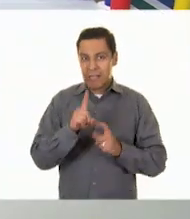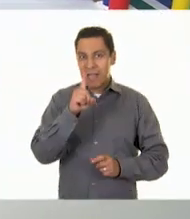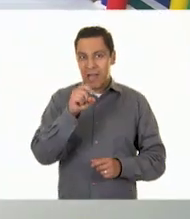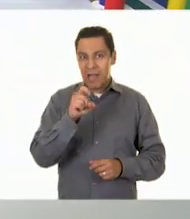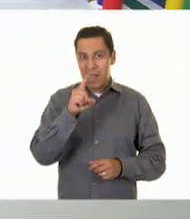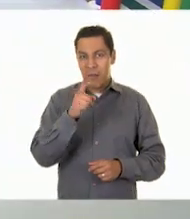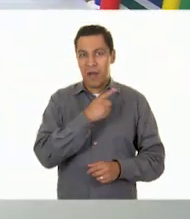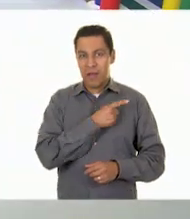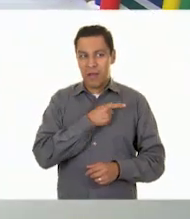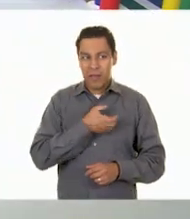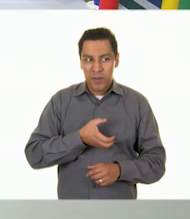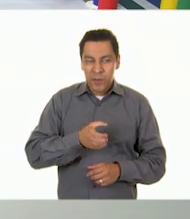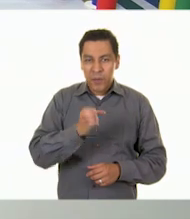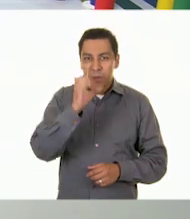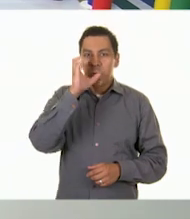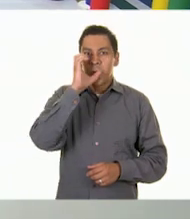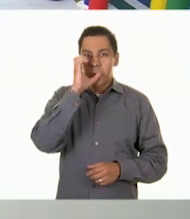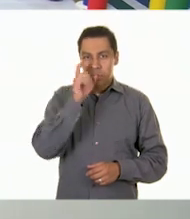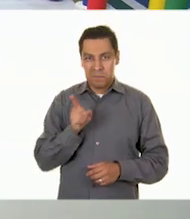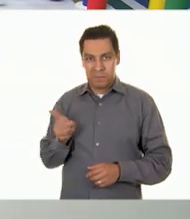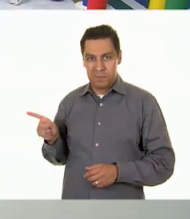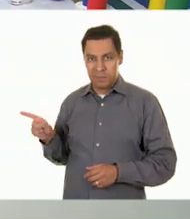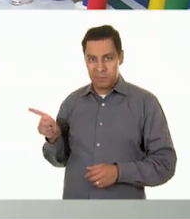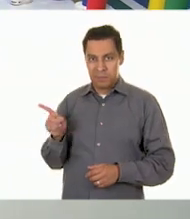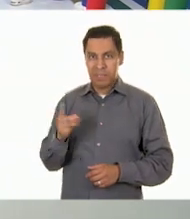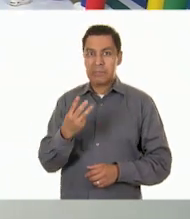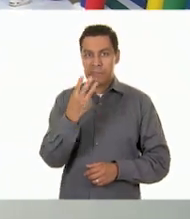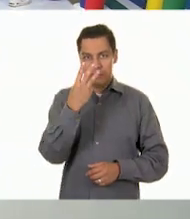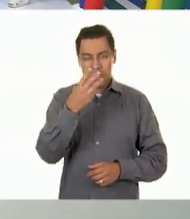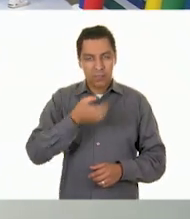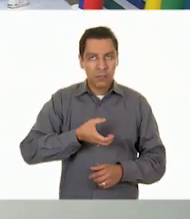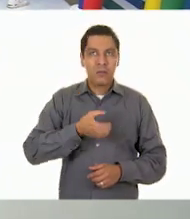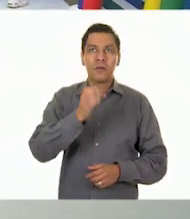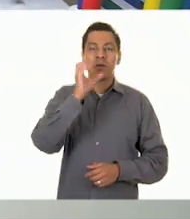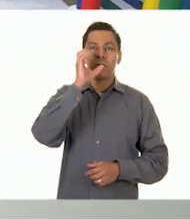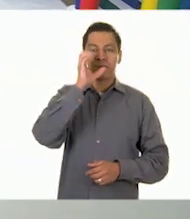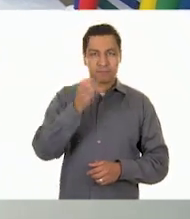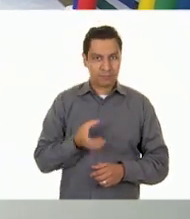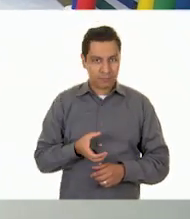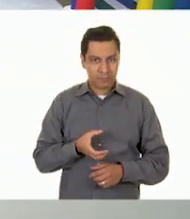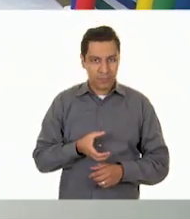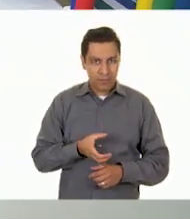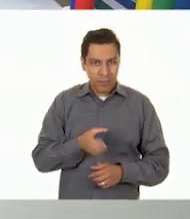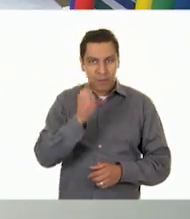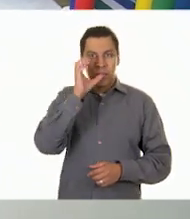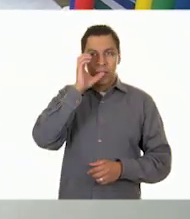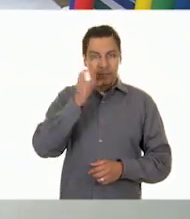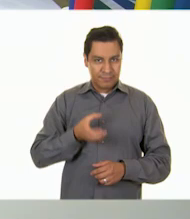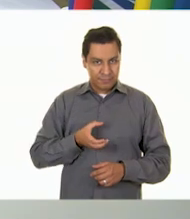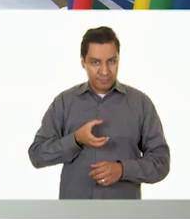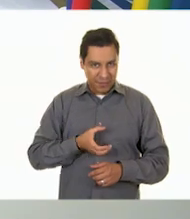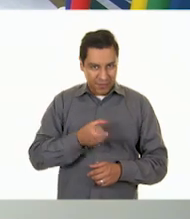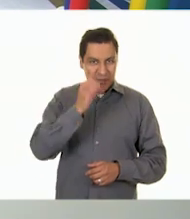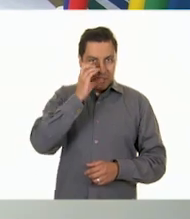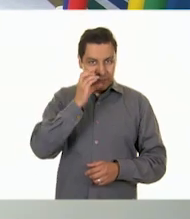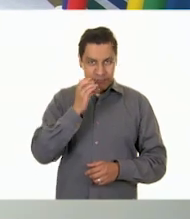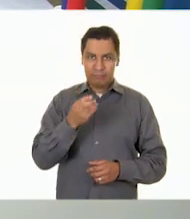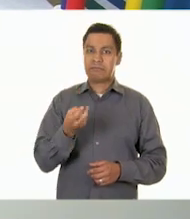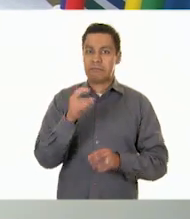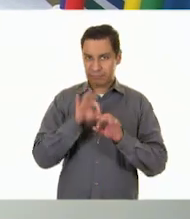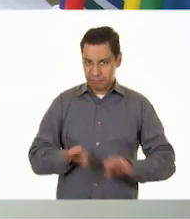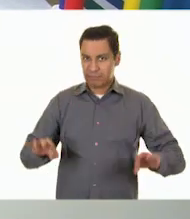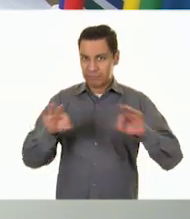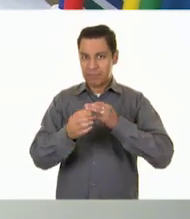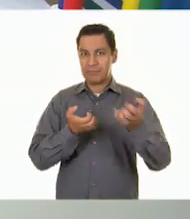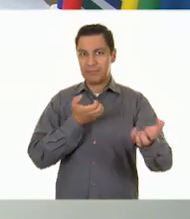vamos a tomar tres taquitos de agua porque es importante hidratarnos antes durante y después de la actividad significa